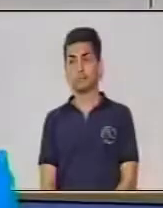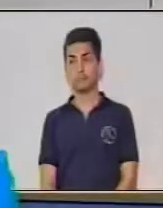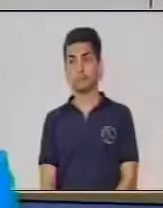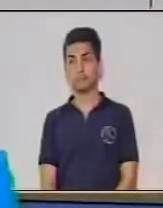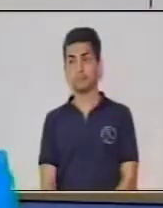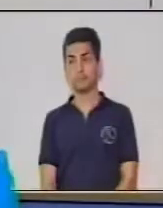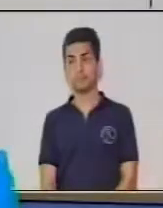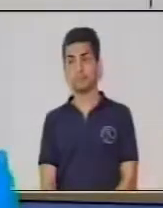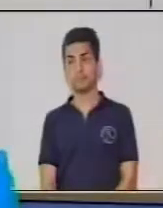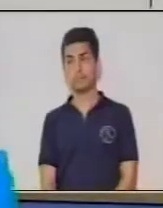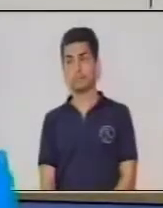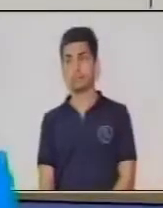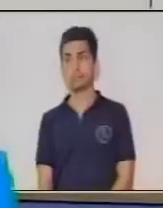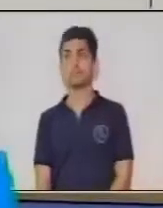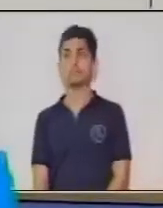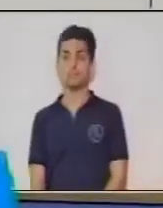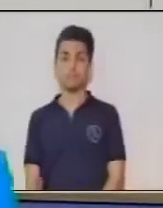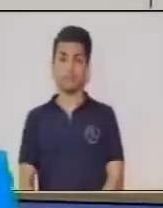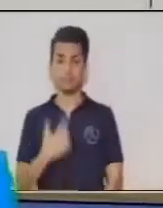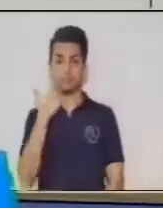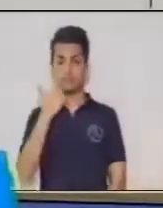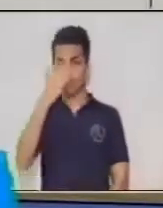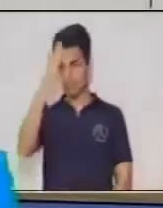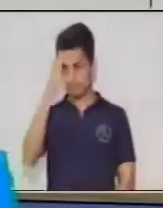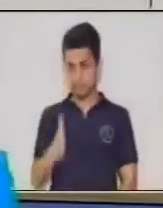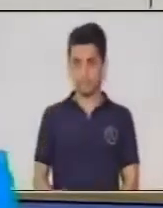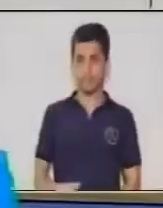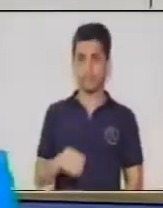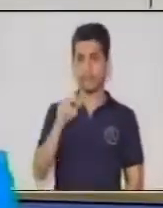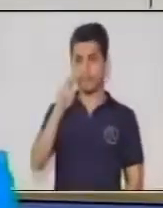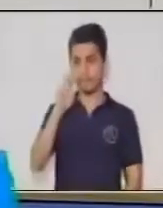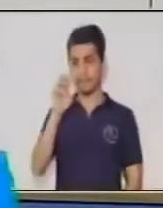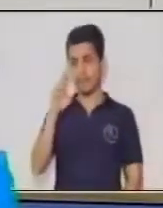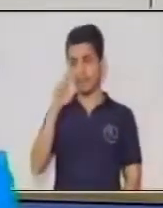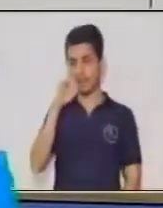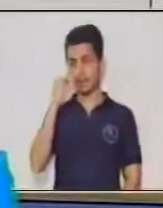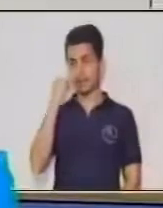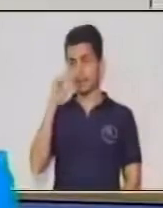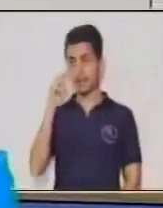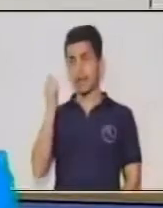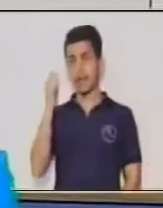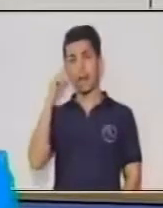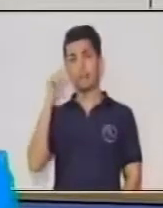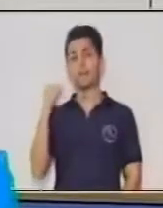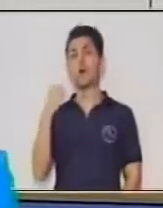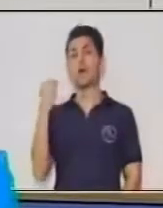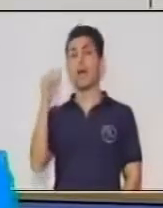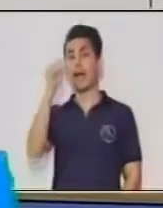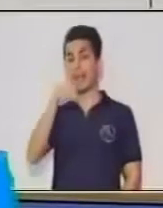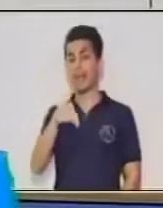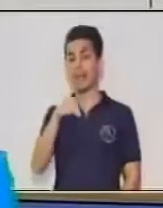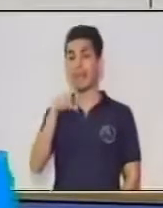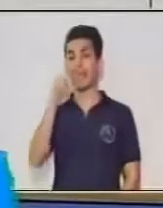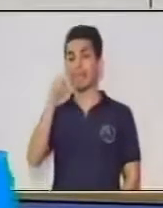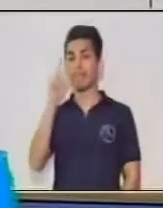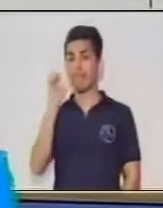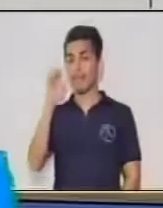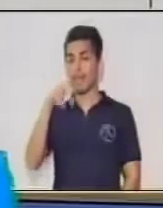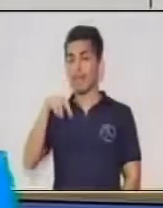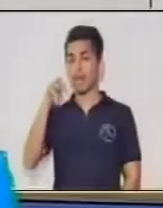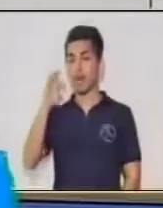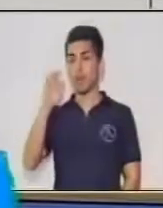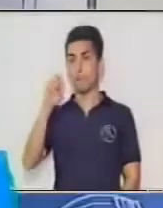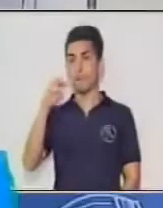Ahí la tenemos, ¿sí? Es nuestra asíntota vertical, porque es donde el denominador se hace cero. Ese es nuestro